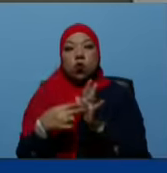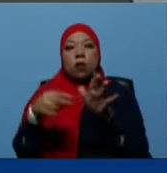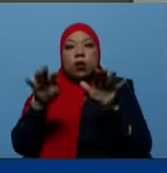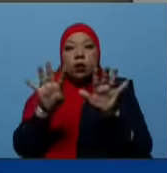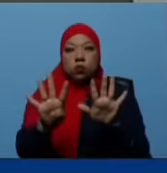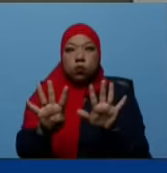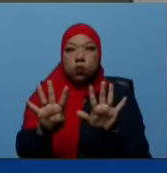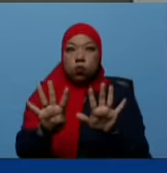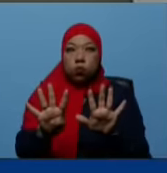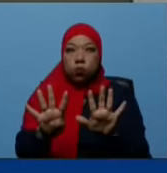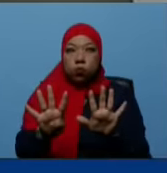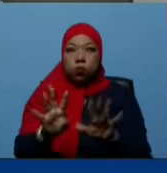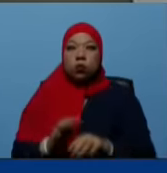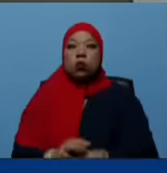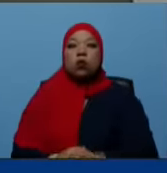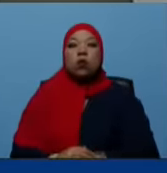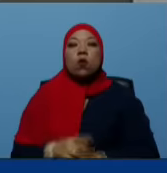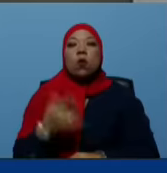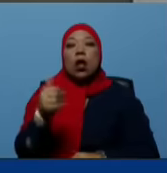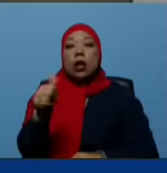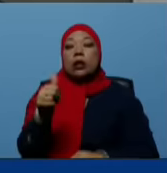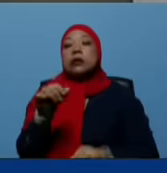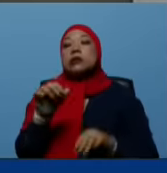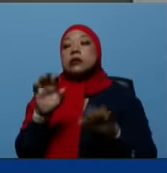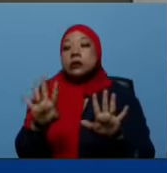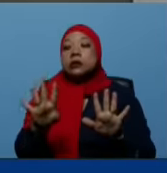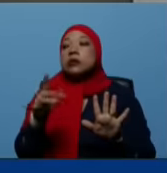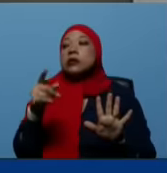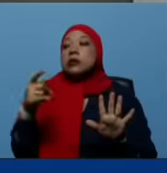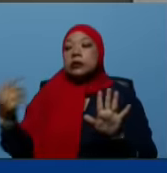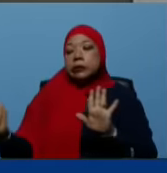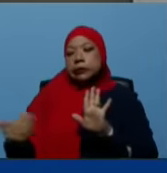2019, que hicieron hasta ataques físicos con